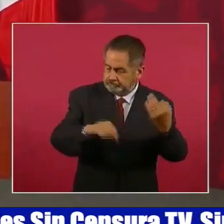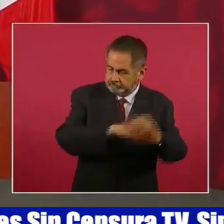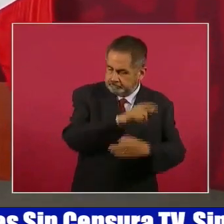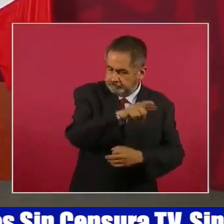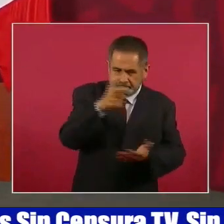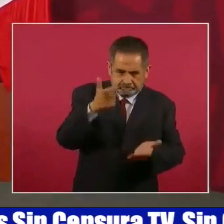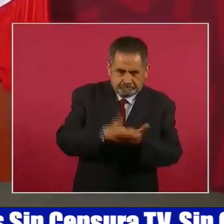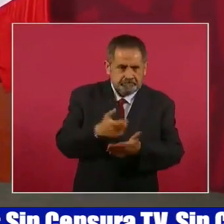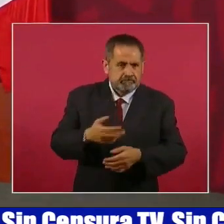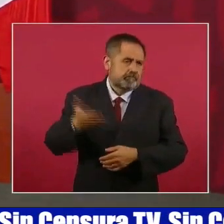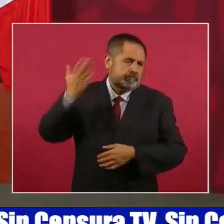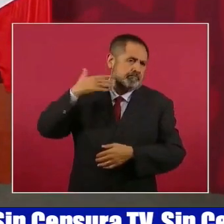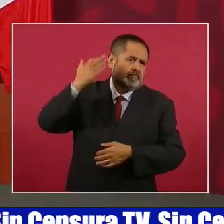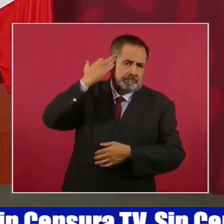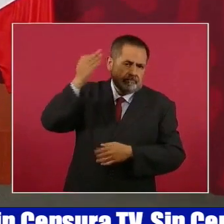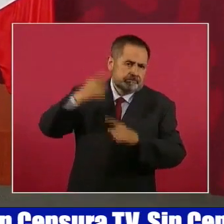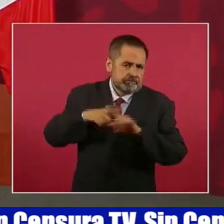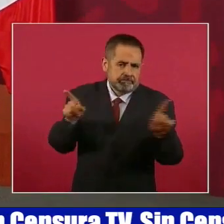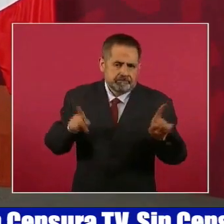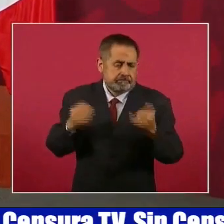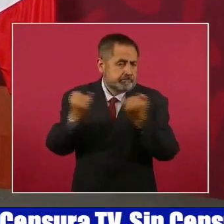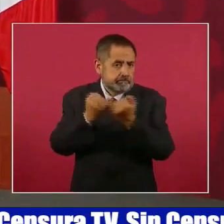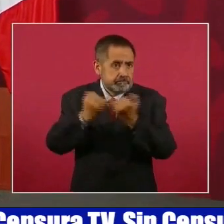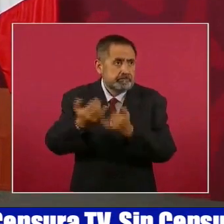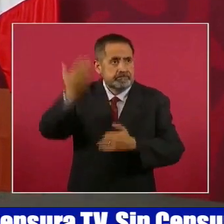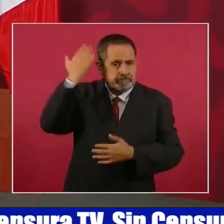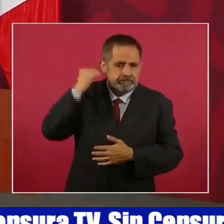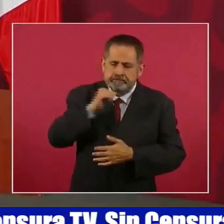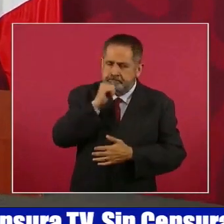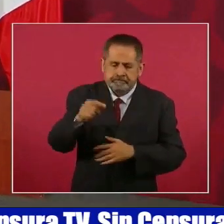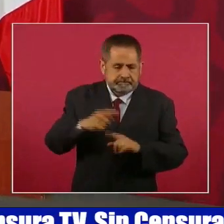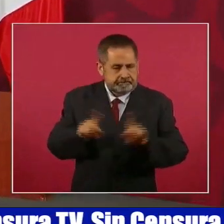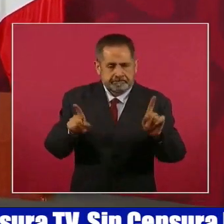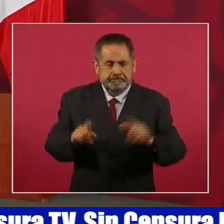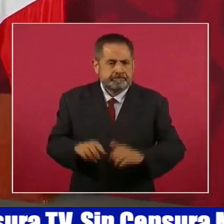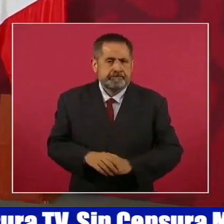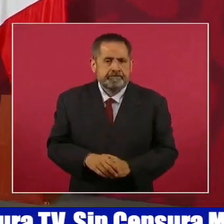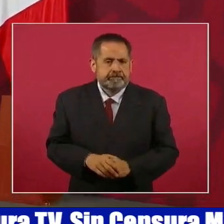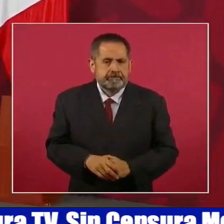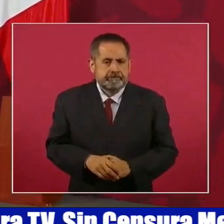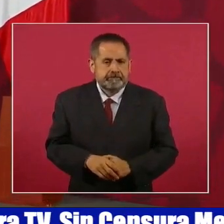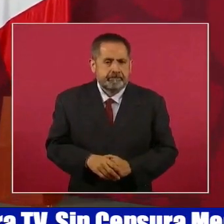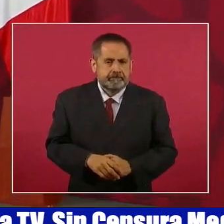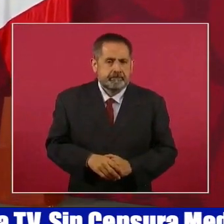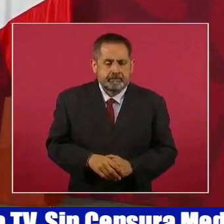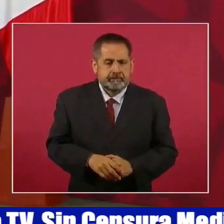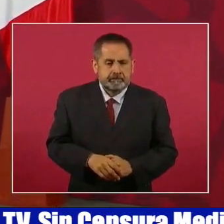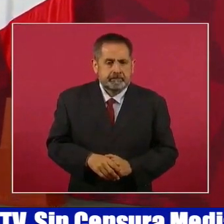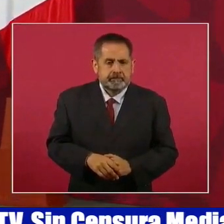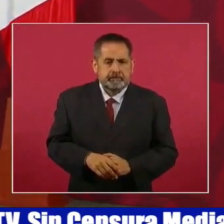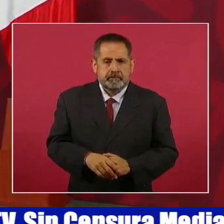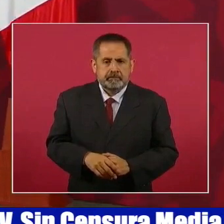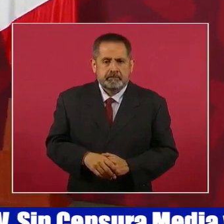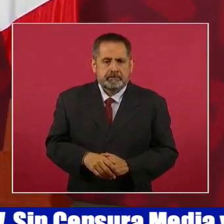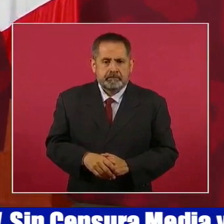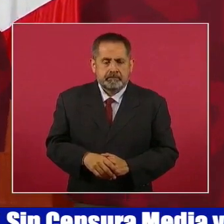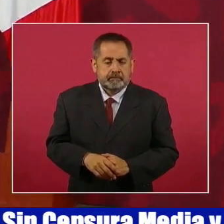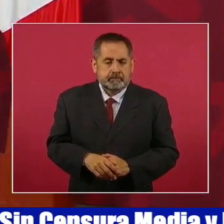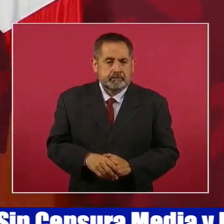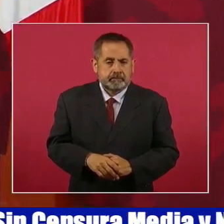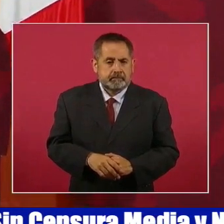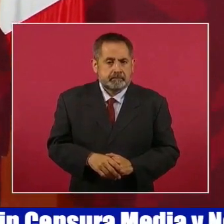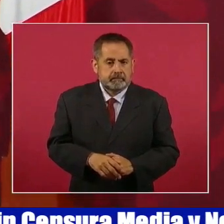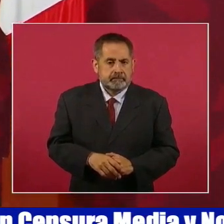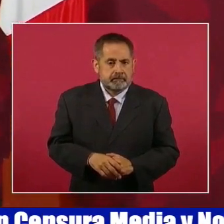no aumenten los precios, aún sucediendo lo que está pasando en Europa de cómo se afecta a los consumidores, pues estos cuates, traidores a